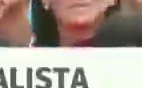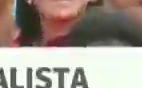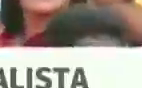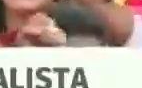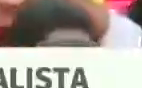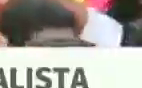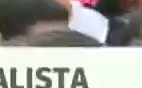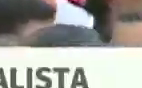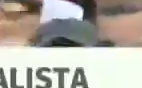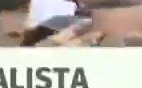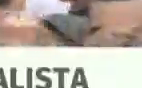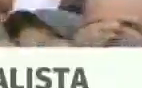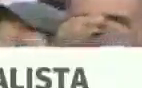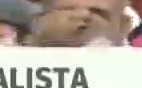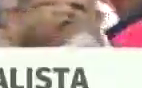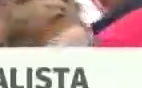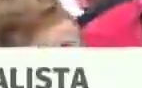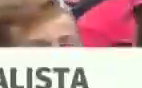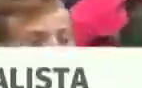¡Imbatible!